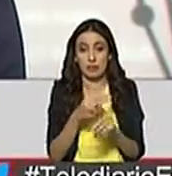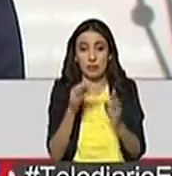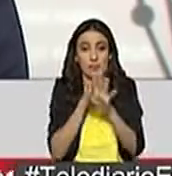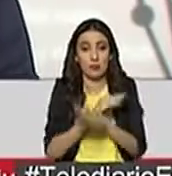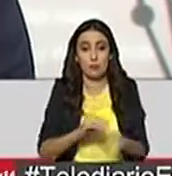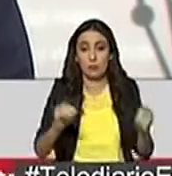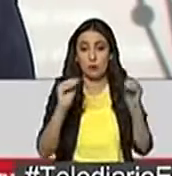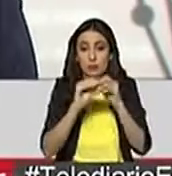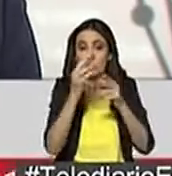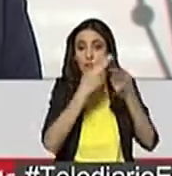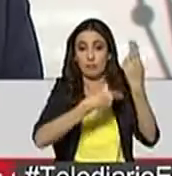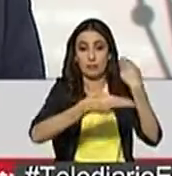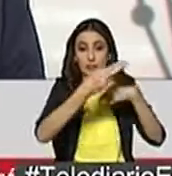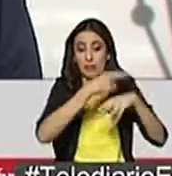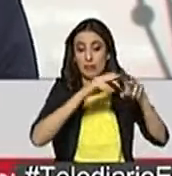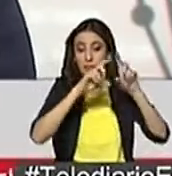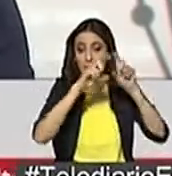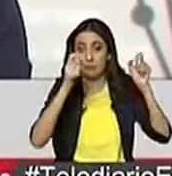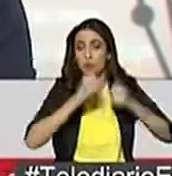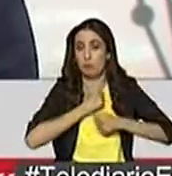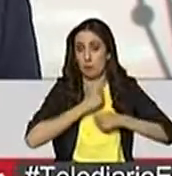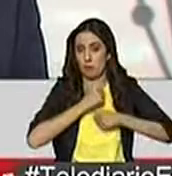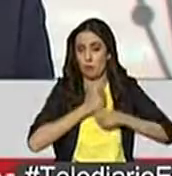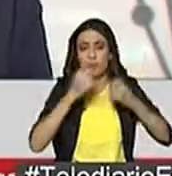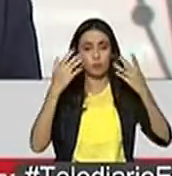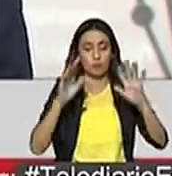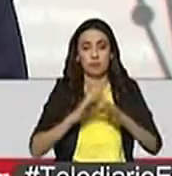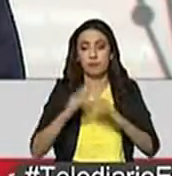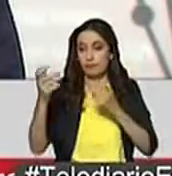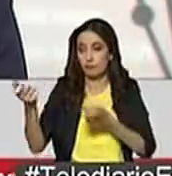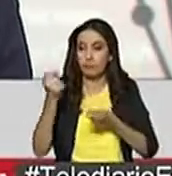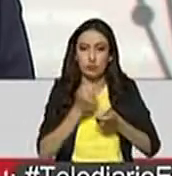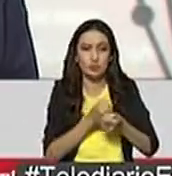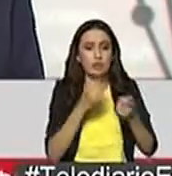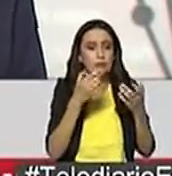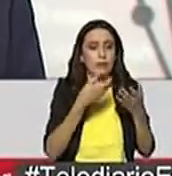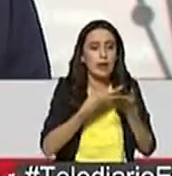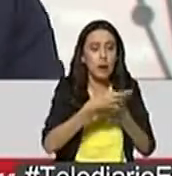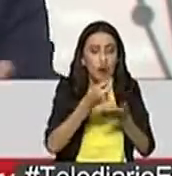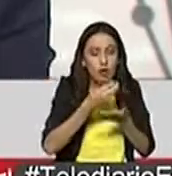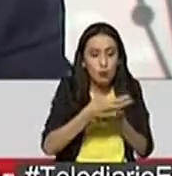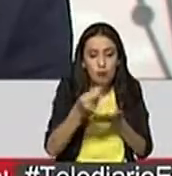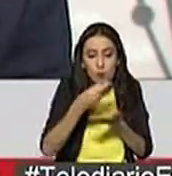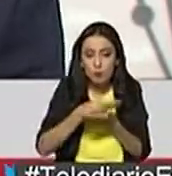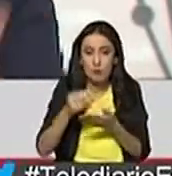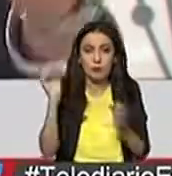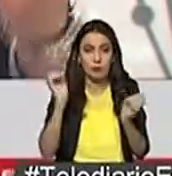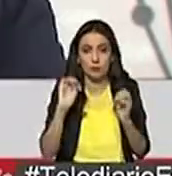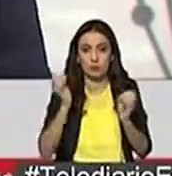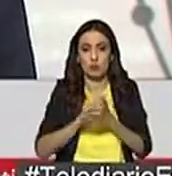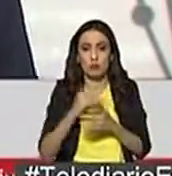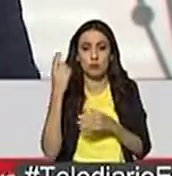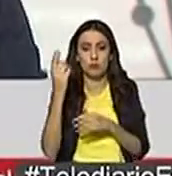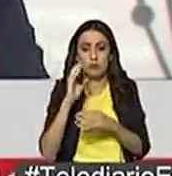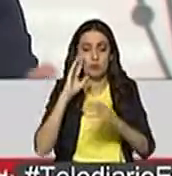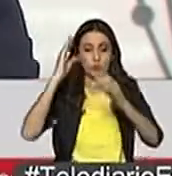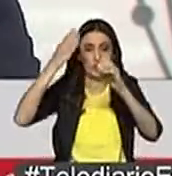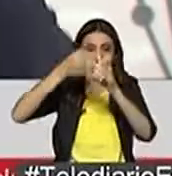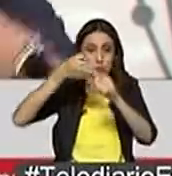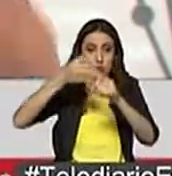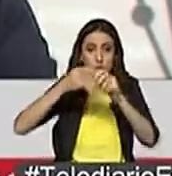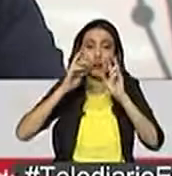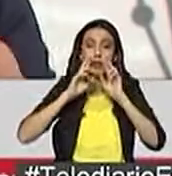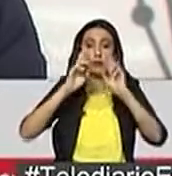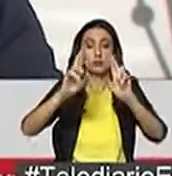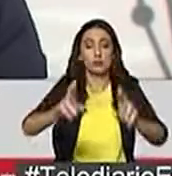el emprendimiento. Y esta reforma tenía algunos temas. No llevar contabilidades para las microempresas. Esto es acertado. Esto lo hizo Perú. Y veamos los